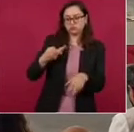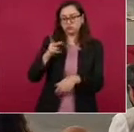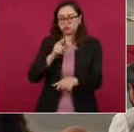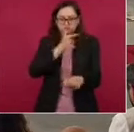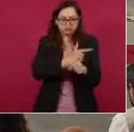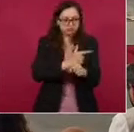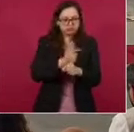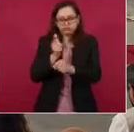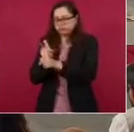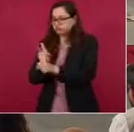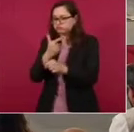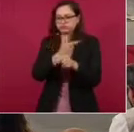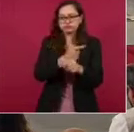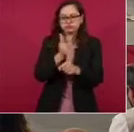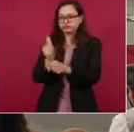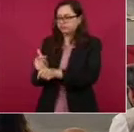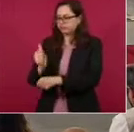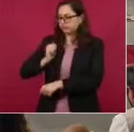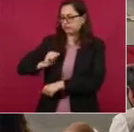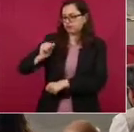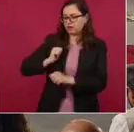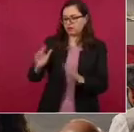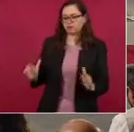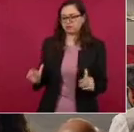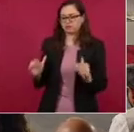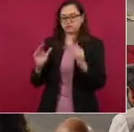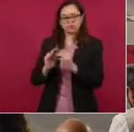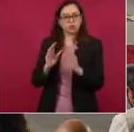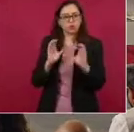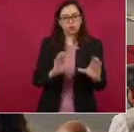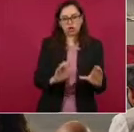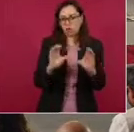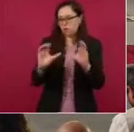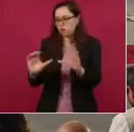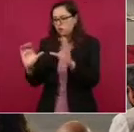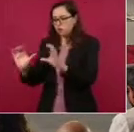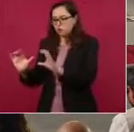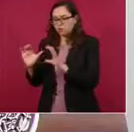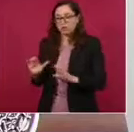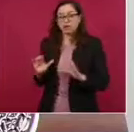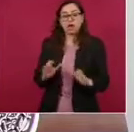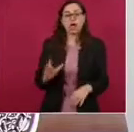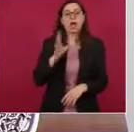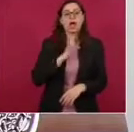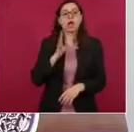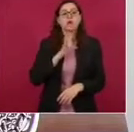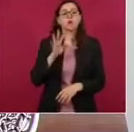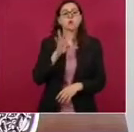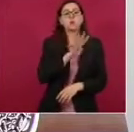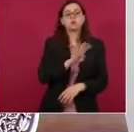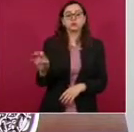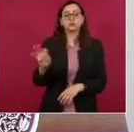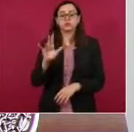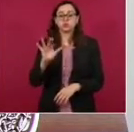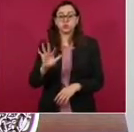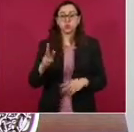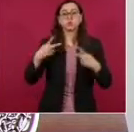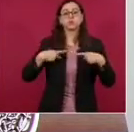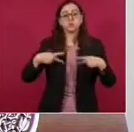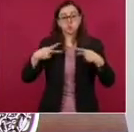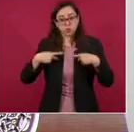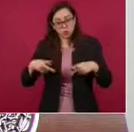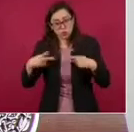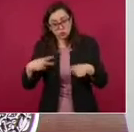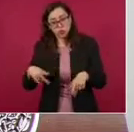de 450 arqueólogos trabajando, alrededor de 900 profesionistas en